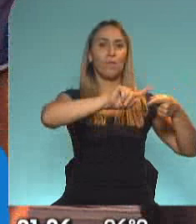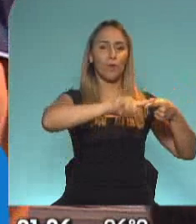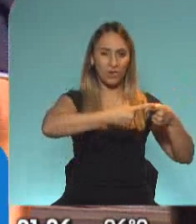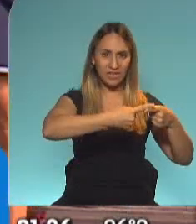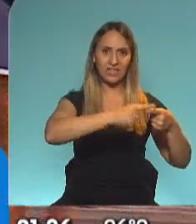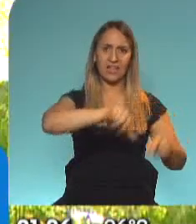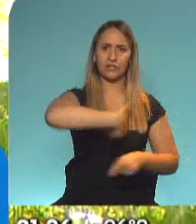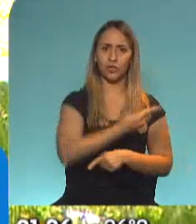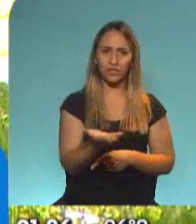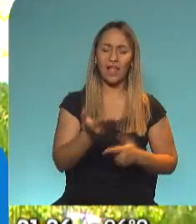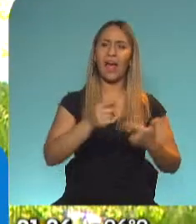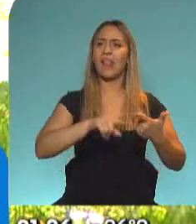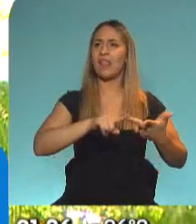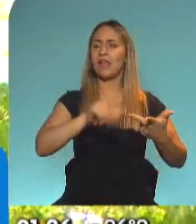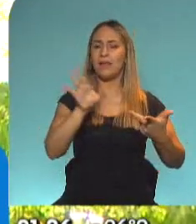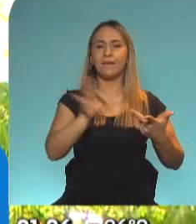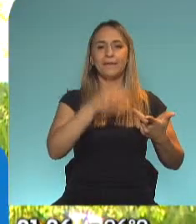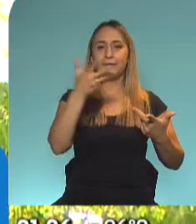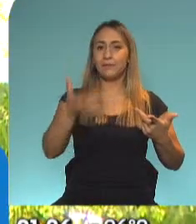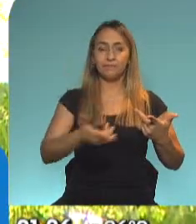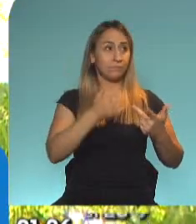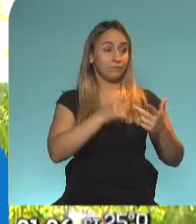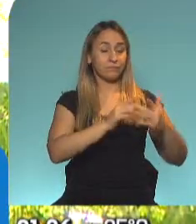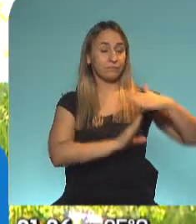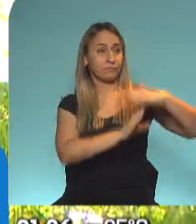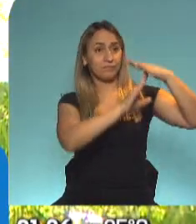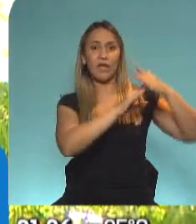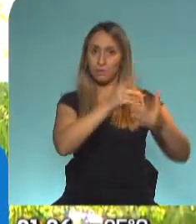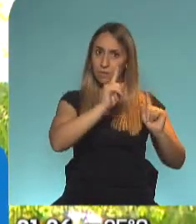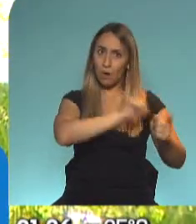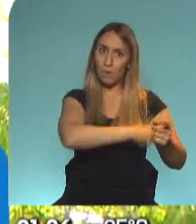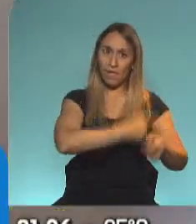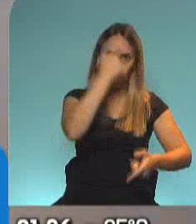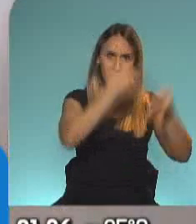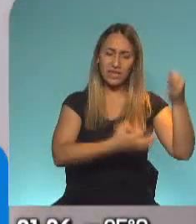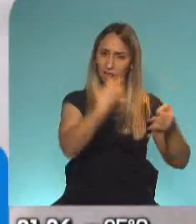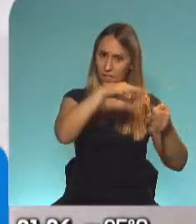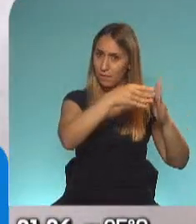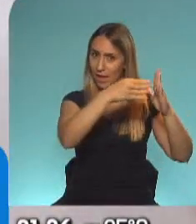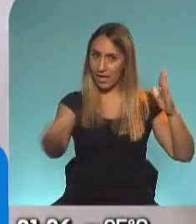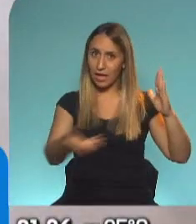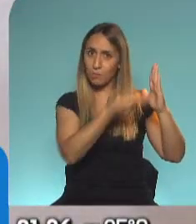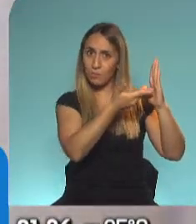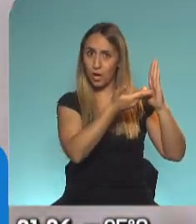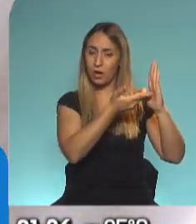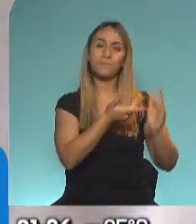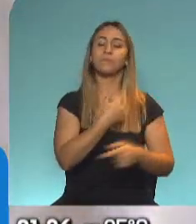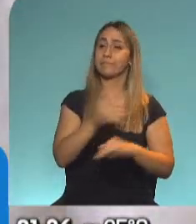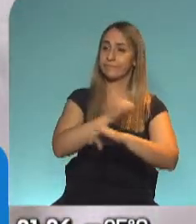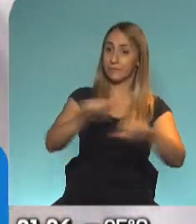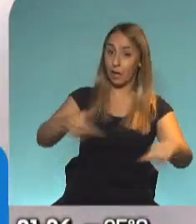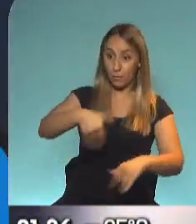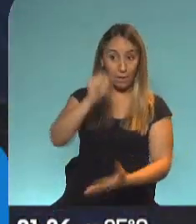políticas, sociales, el nivel judicial debería dar un ejemplo también. Claro. Y decir, señores, sí, va a haber